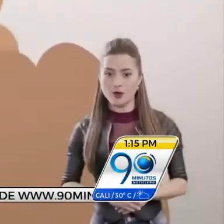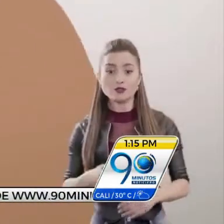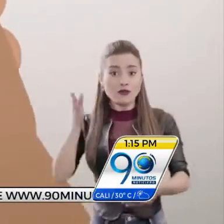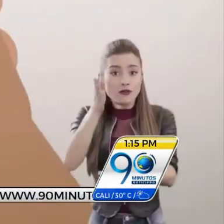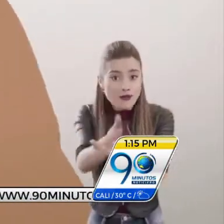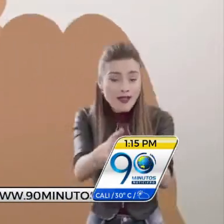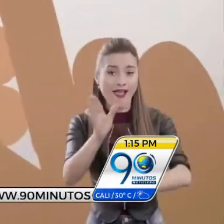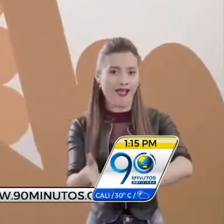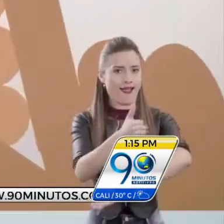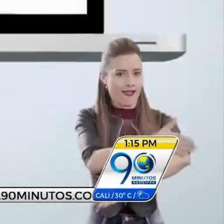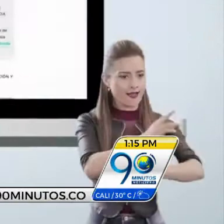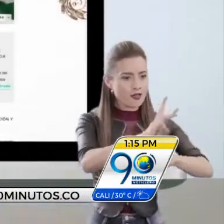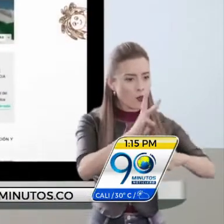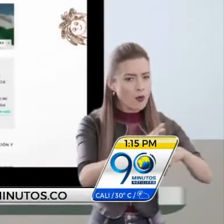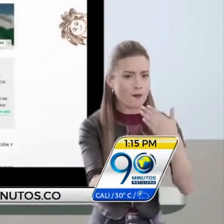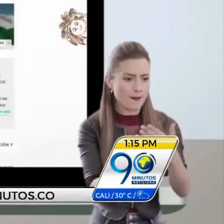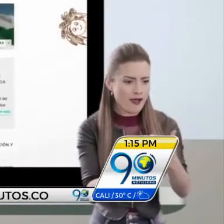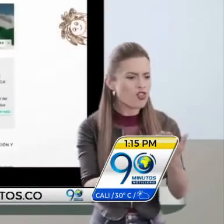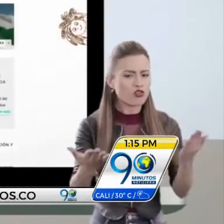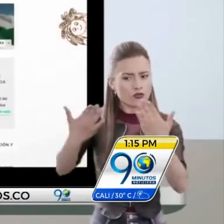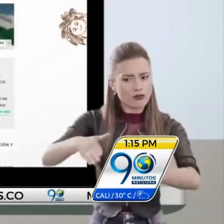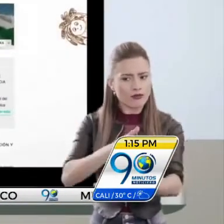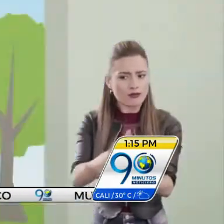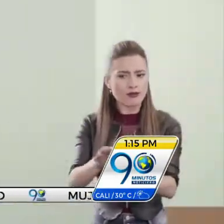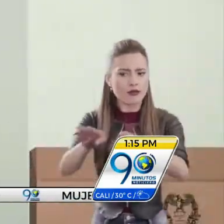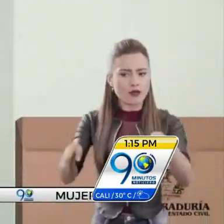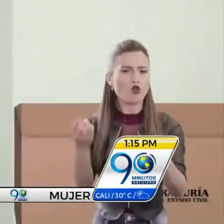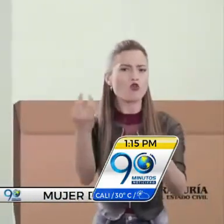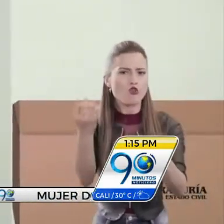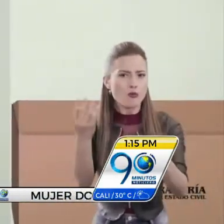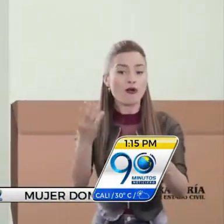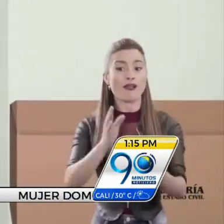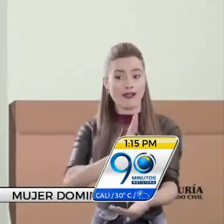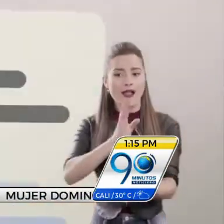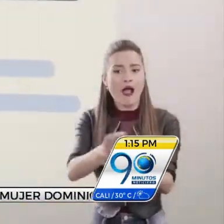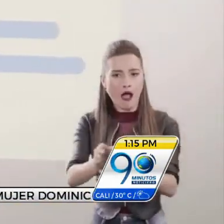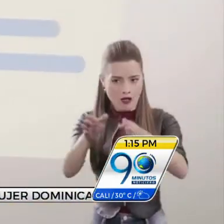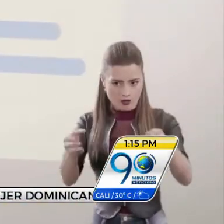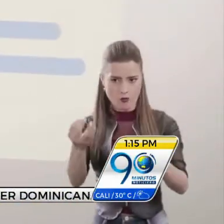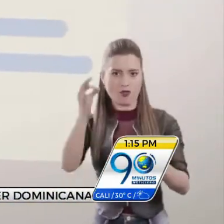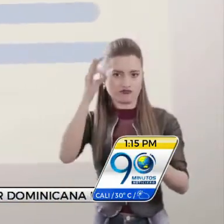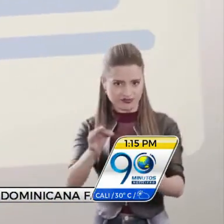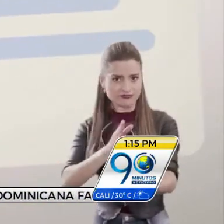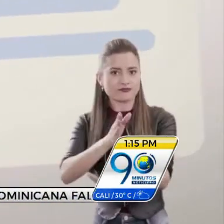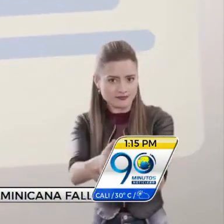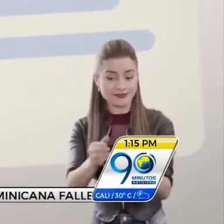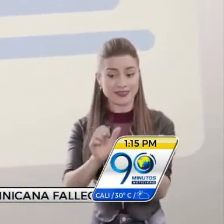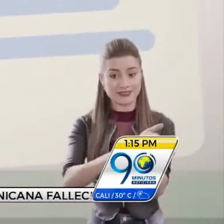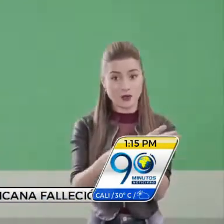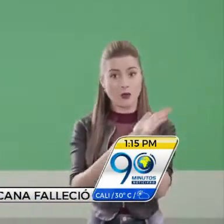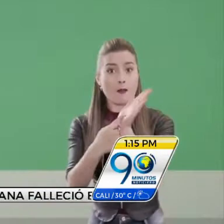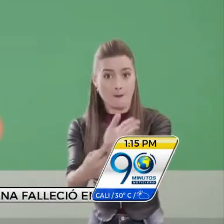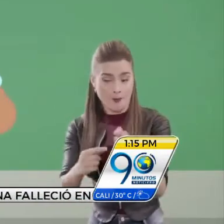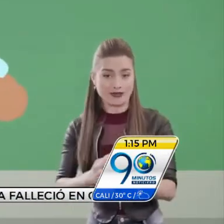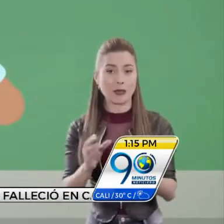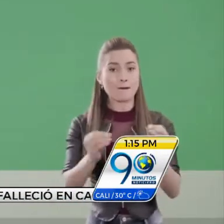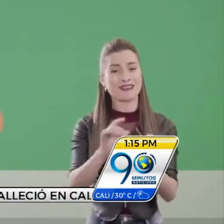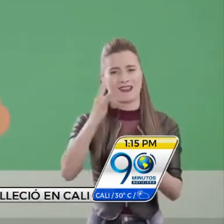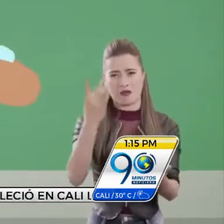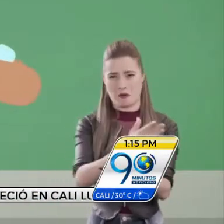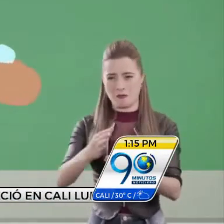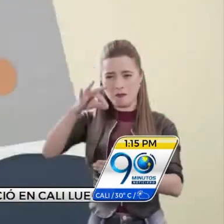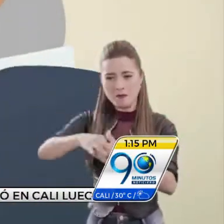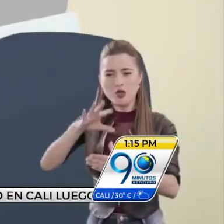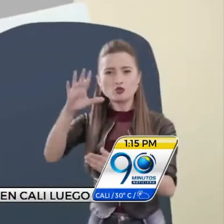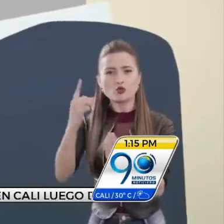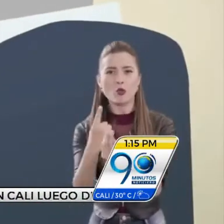olvides consultar tu puesto de votación y el día de las elecciones asiste para votar en la mesa asignada. Lleva contigo tu cédula de ciudadanía. Y si vas a votar en la